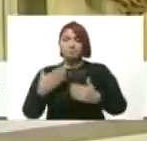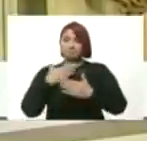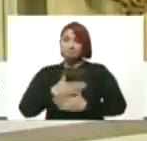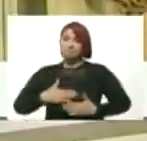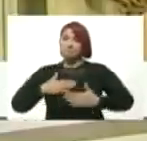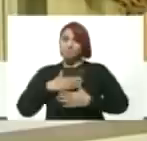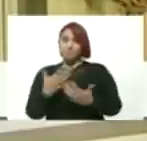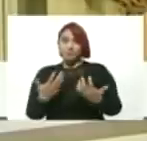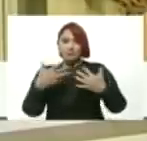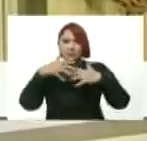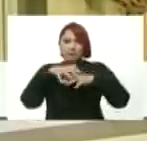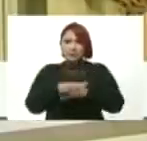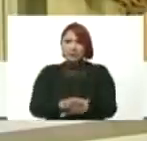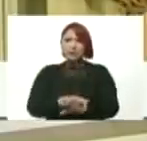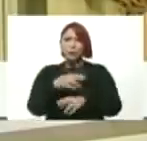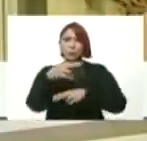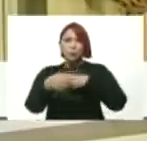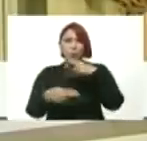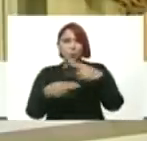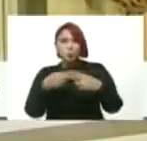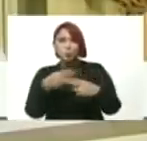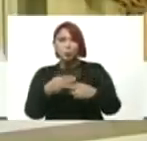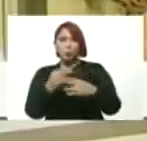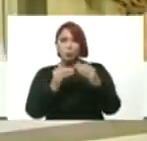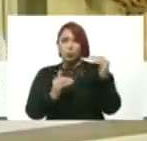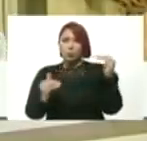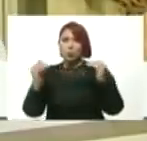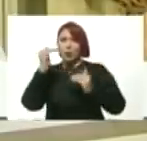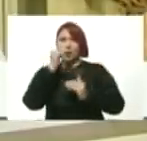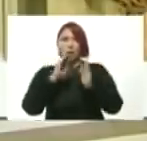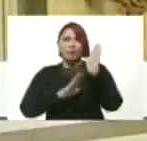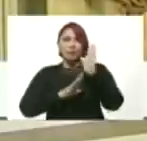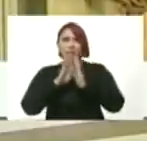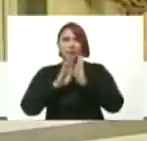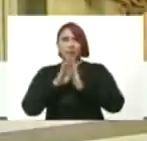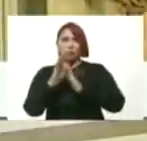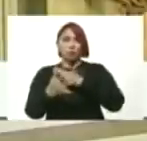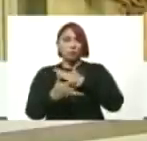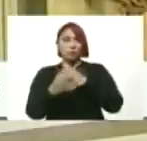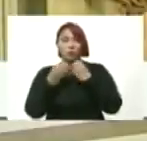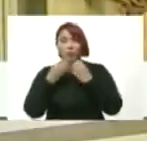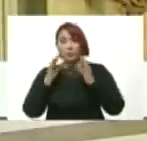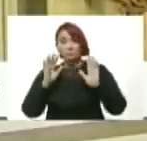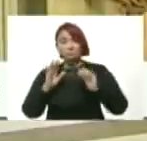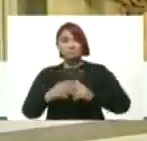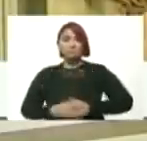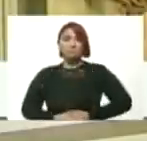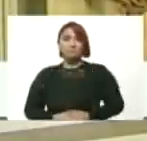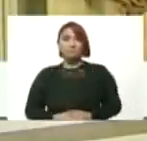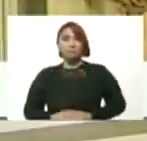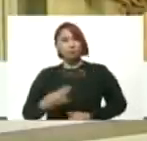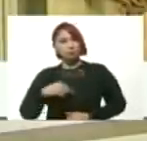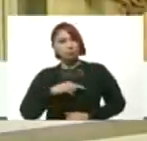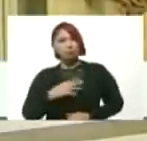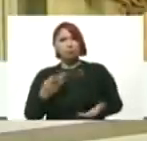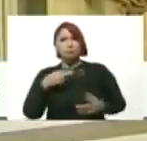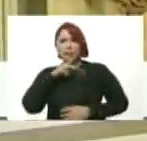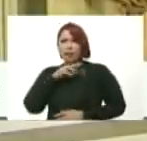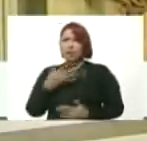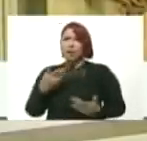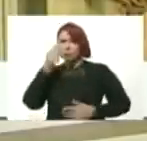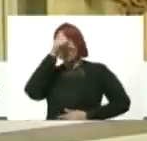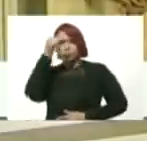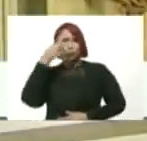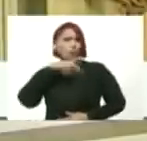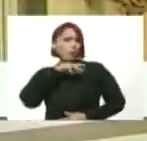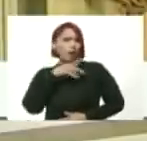integrada universal y de alto desarrollo tecnológico bueno hemos estado hablando el domingo estuvimos